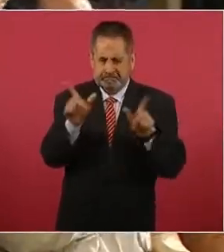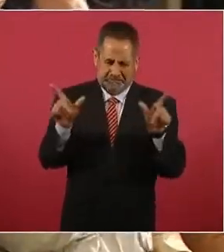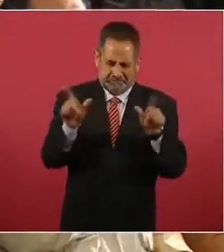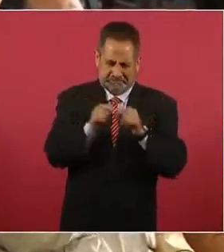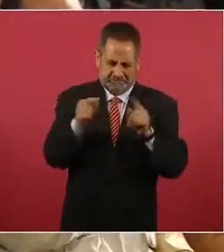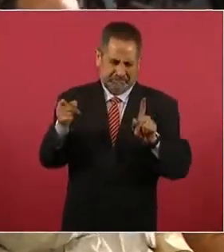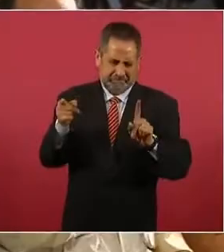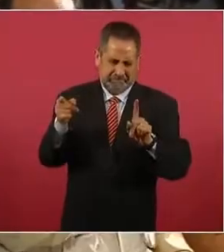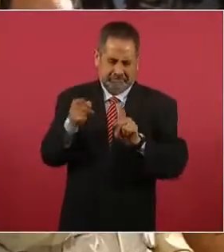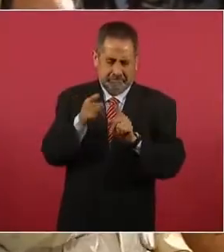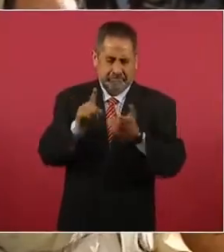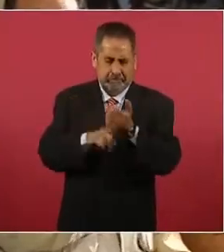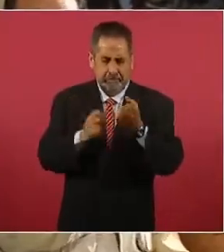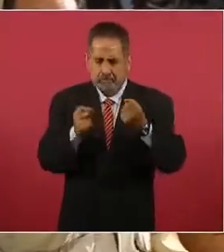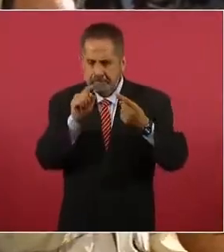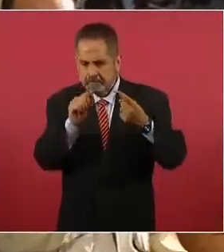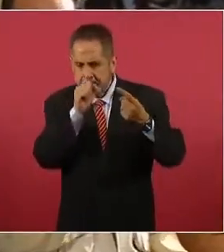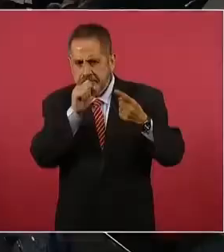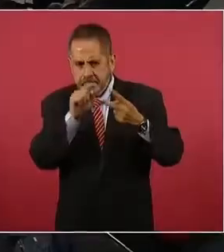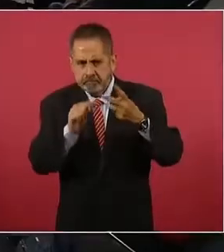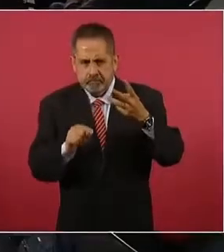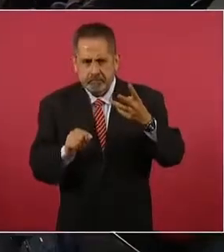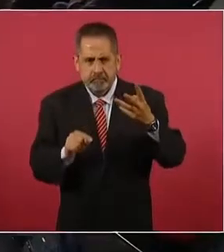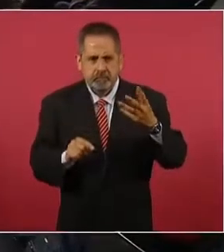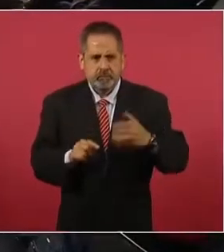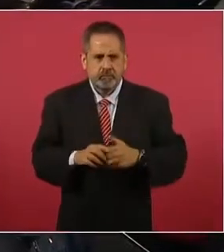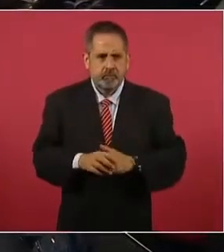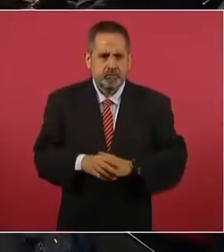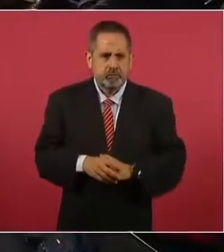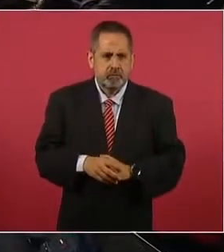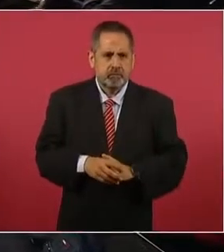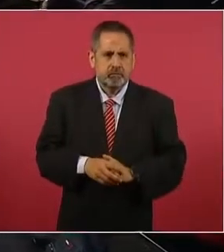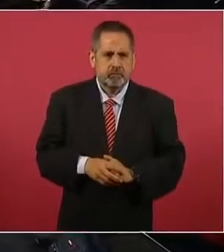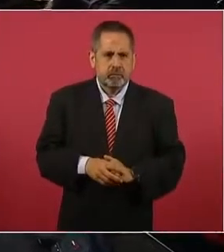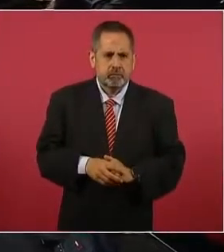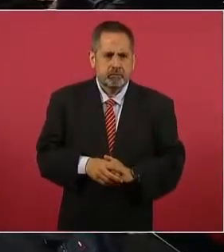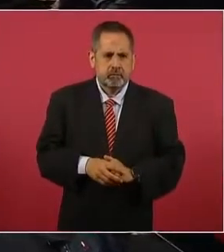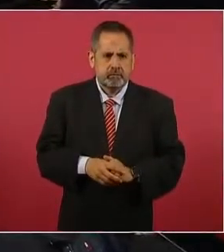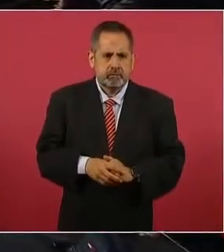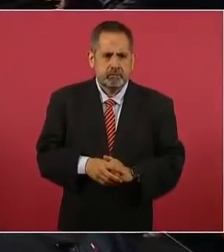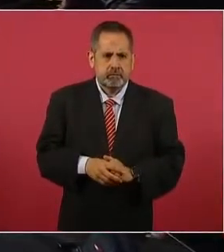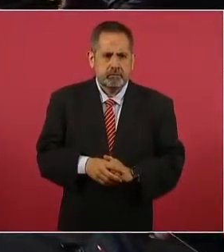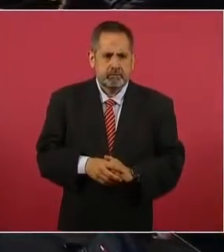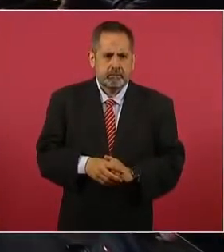posible, pero acá hay algunos datos extra. Entonces, ¿me lo pasas?